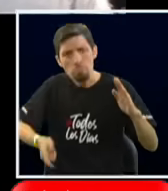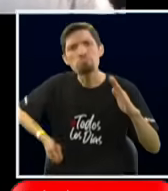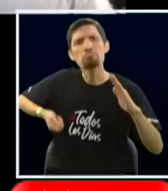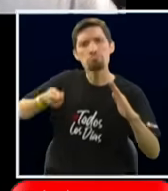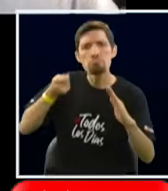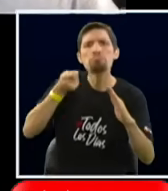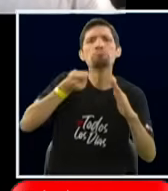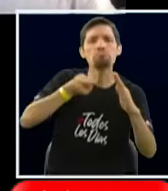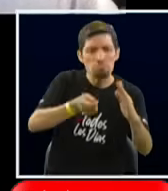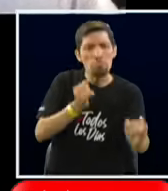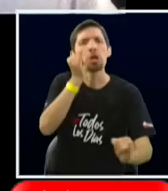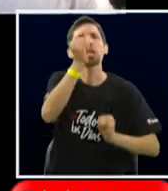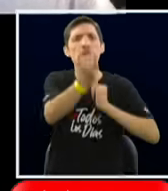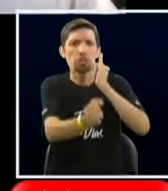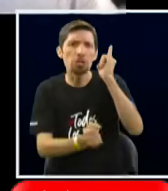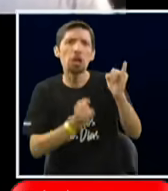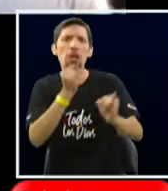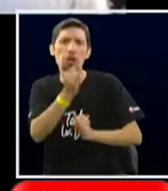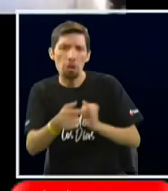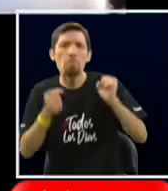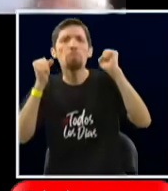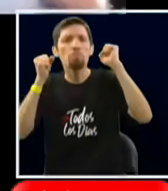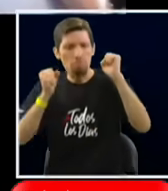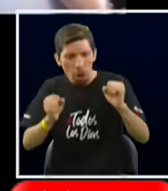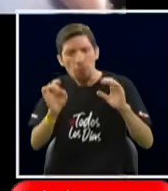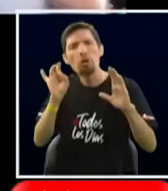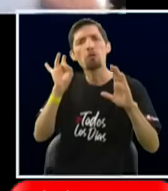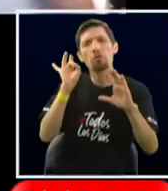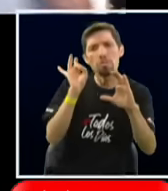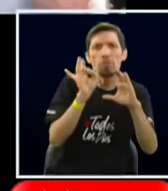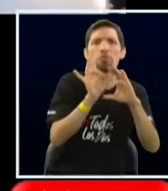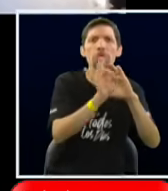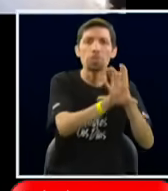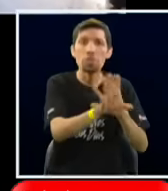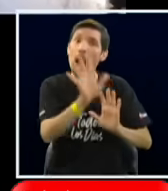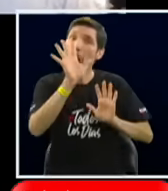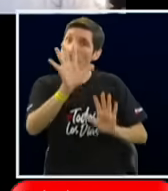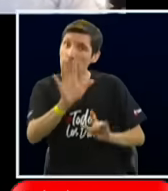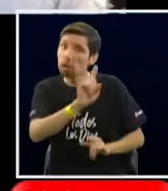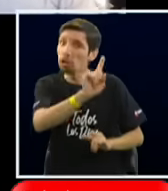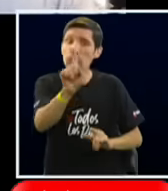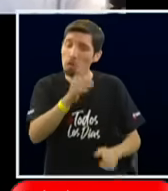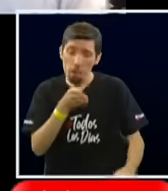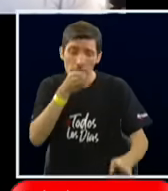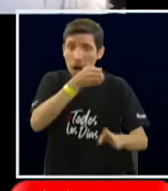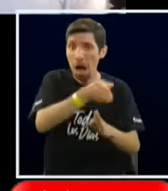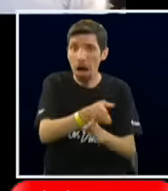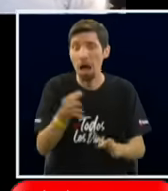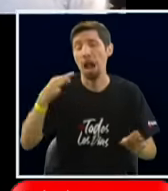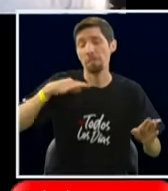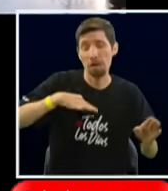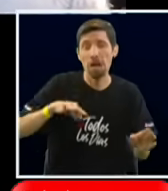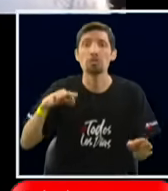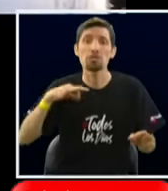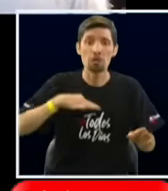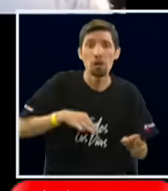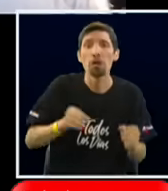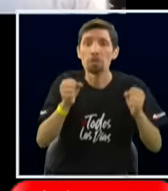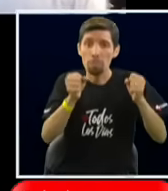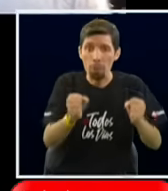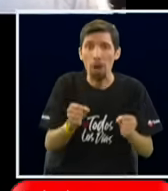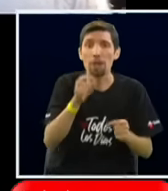En línea puedo depositar, así no vas al banco, porque te